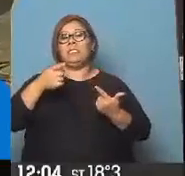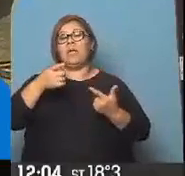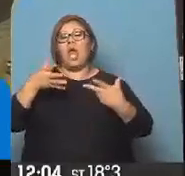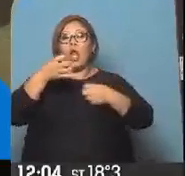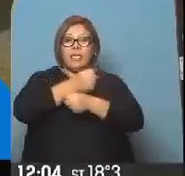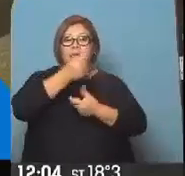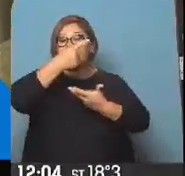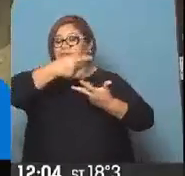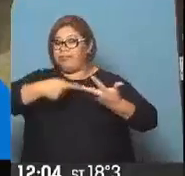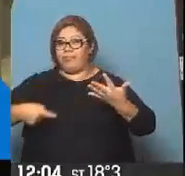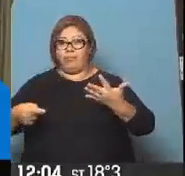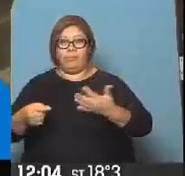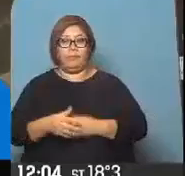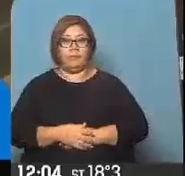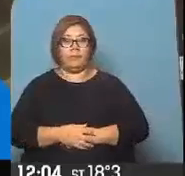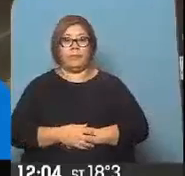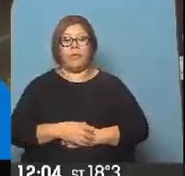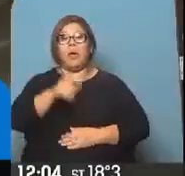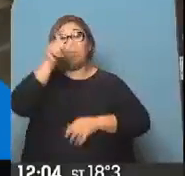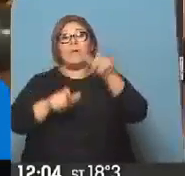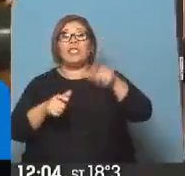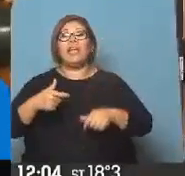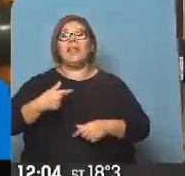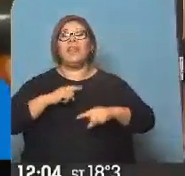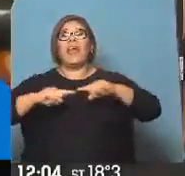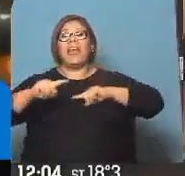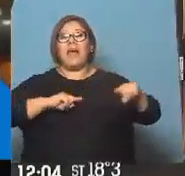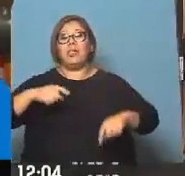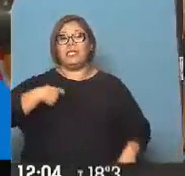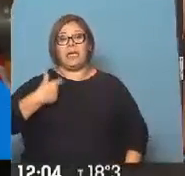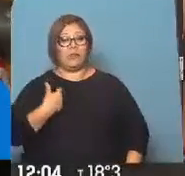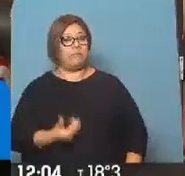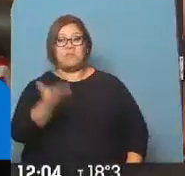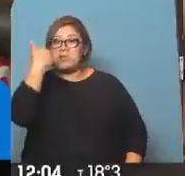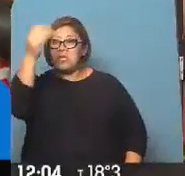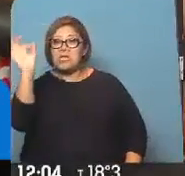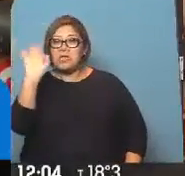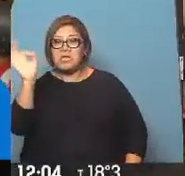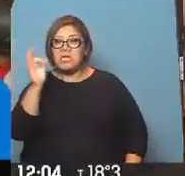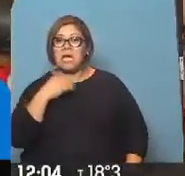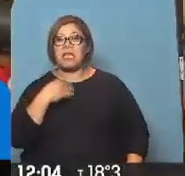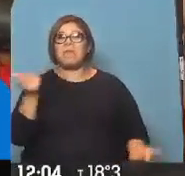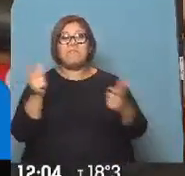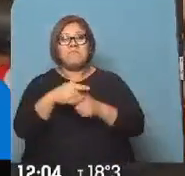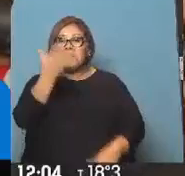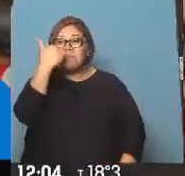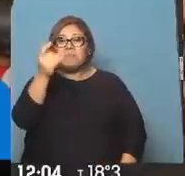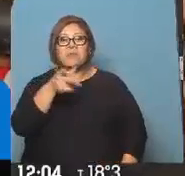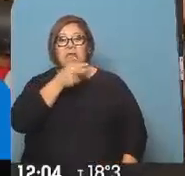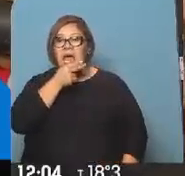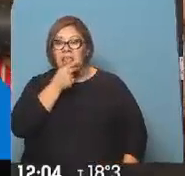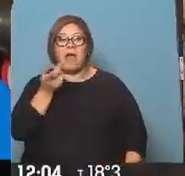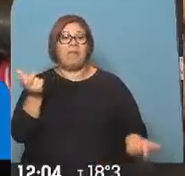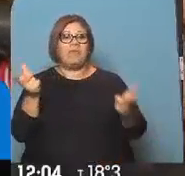urbano esto es lo que decían los delegados sindicales no los ha llamado nadie no nos ha citado nadie a una conciliación